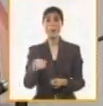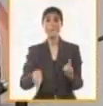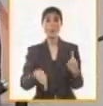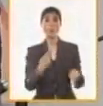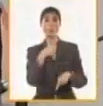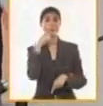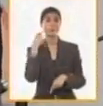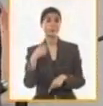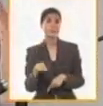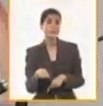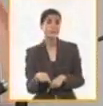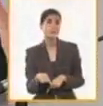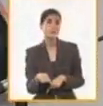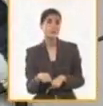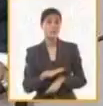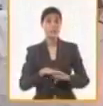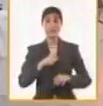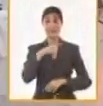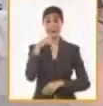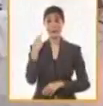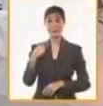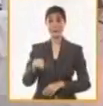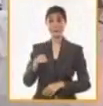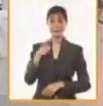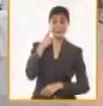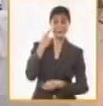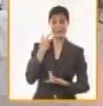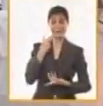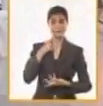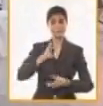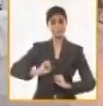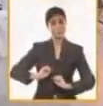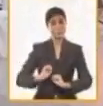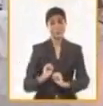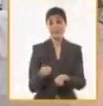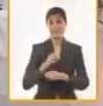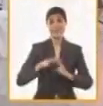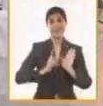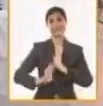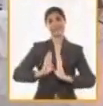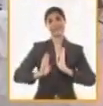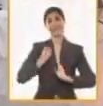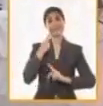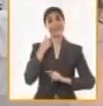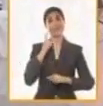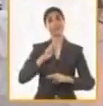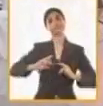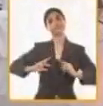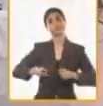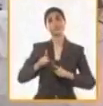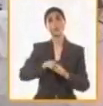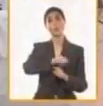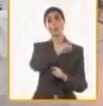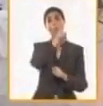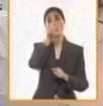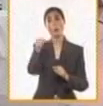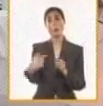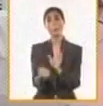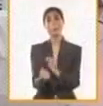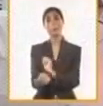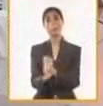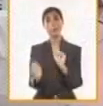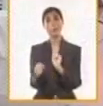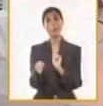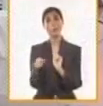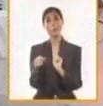bueno, obligada a responder, que es otra de las cosas que cuando vas a la gran prensa, todos son los bombardeos de Rusia hacia Ucrania, pero nadie habla de los de